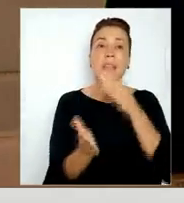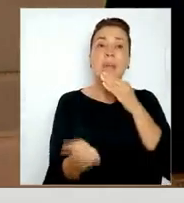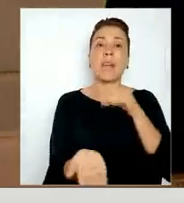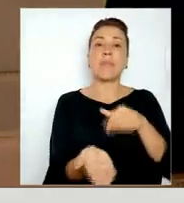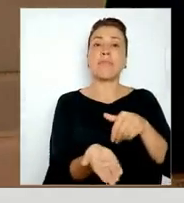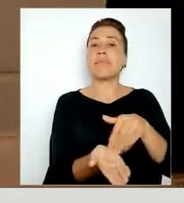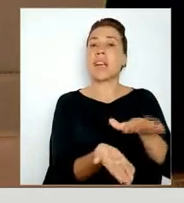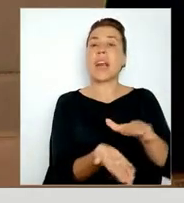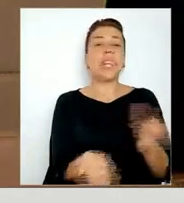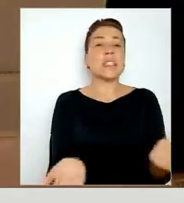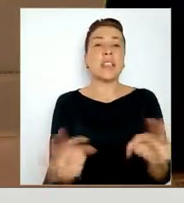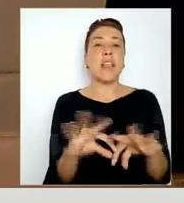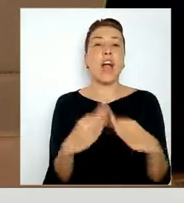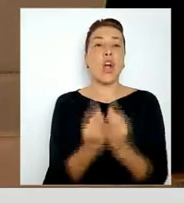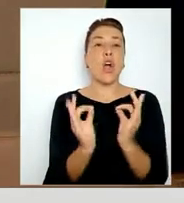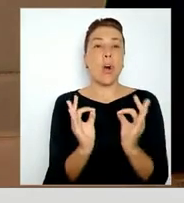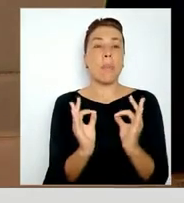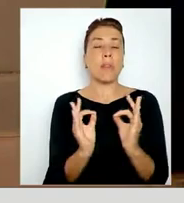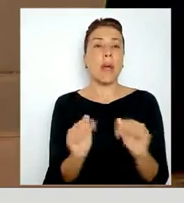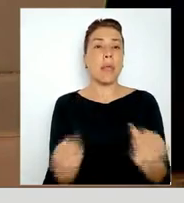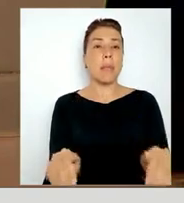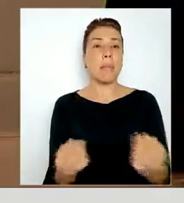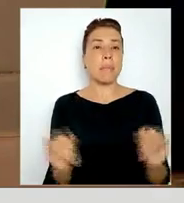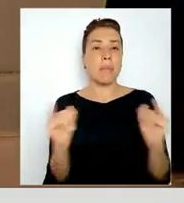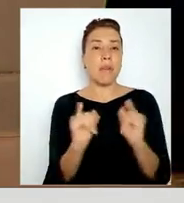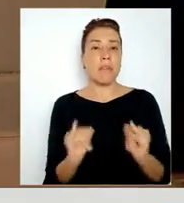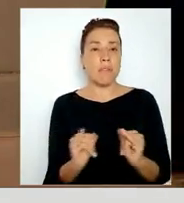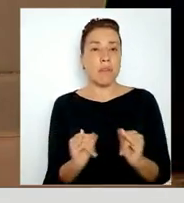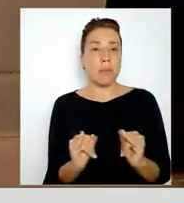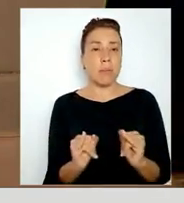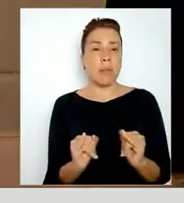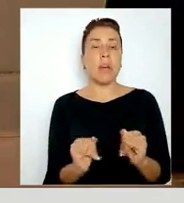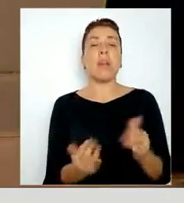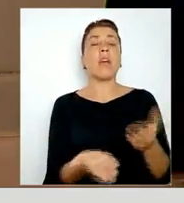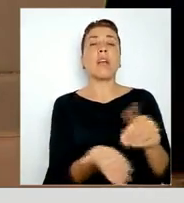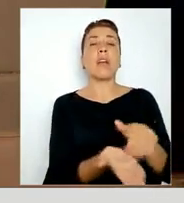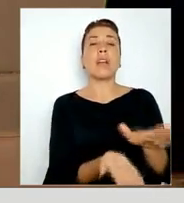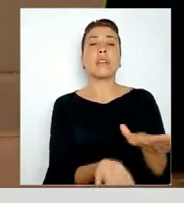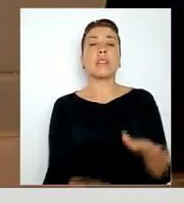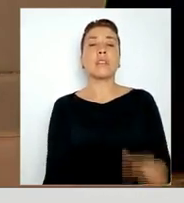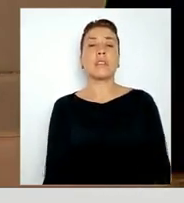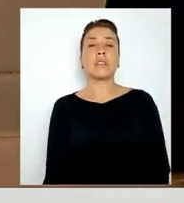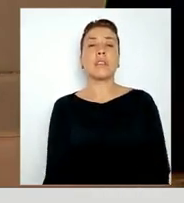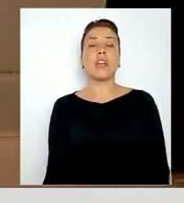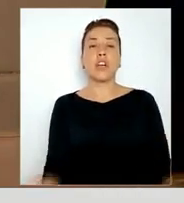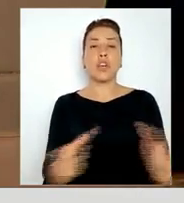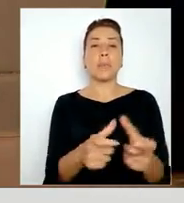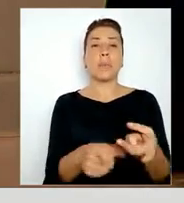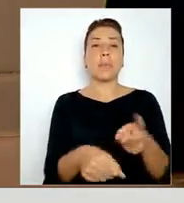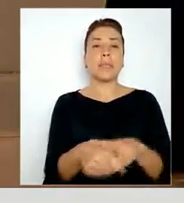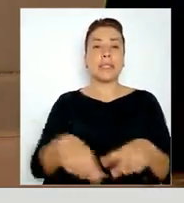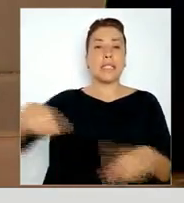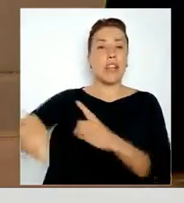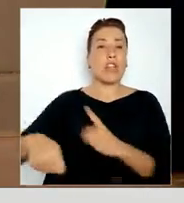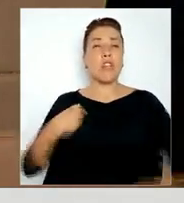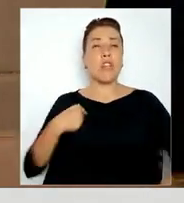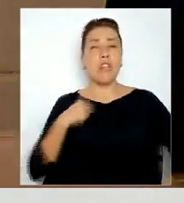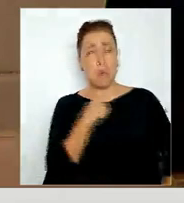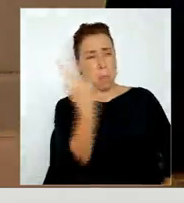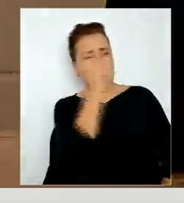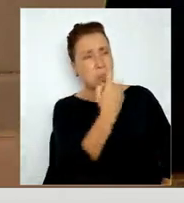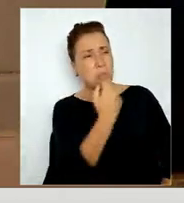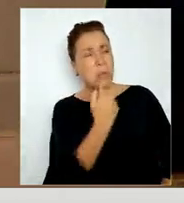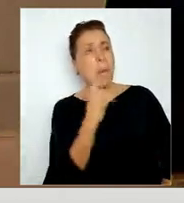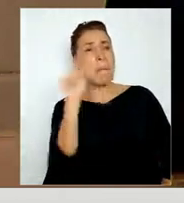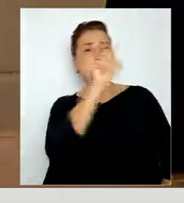de la misma manera y fue rechazada en la comisión mixta y yo me pregunto y le pregunto a todos quienes votaron en contra